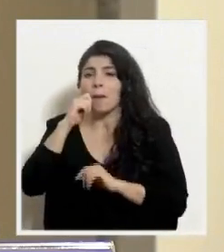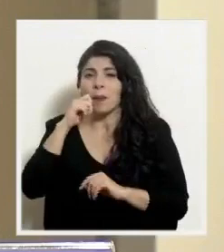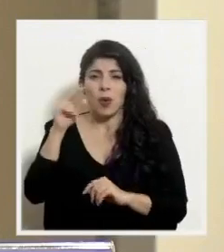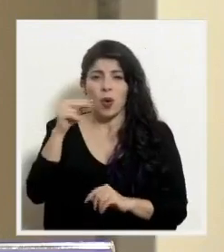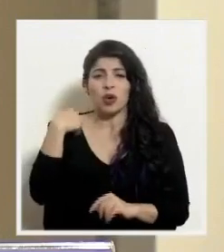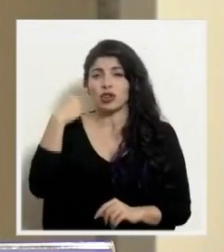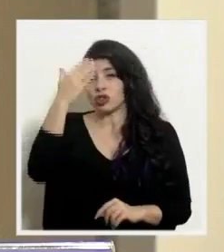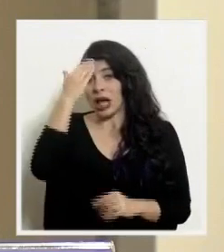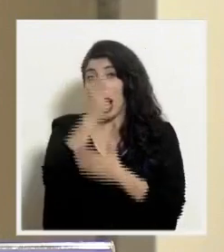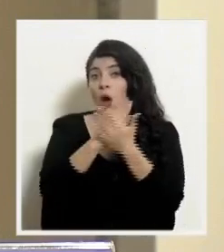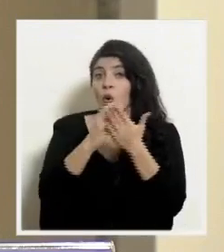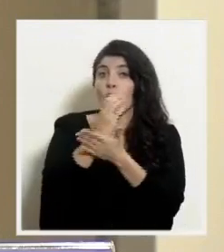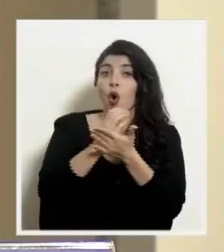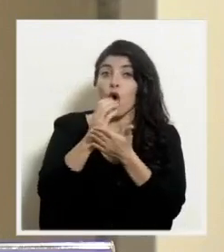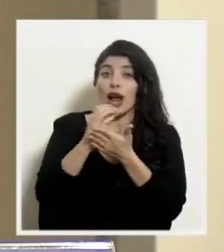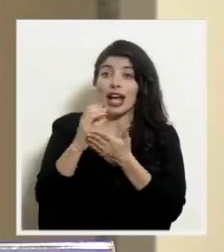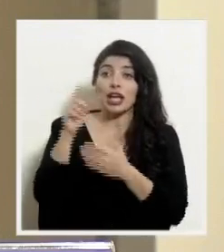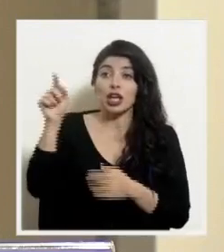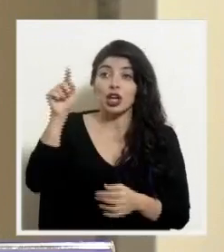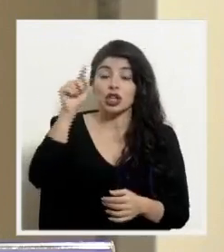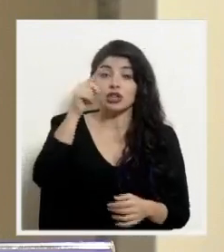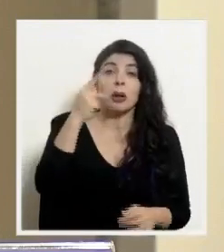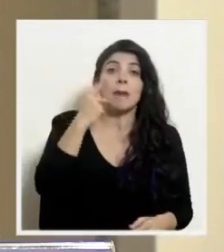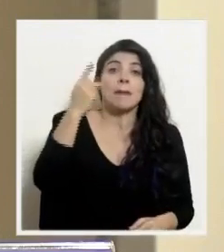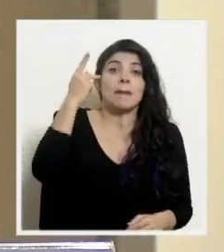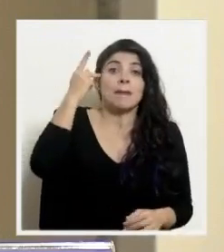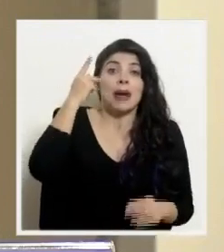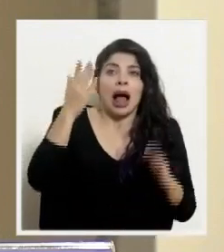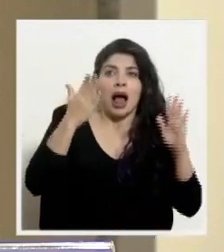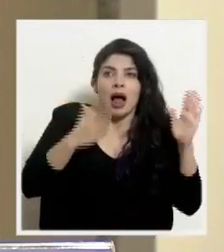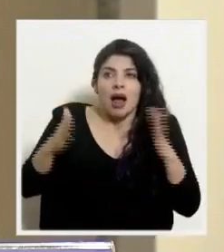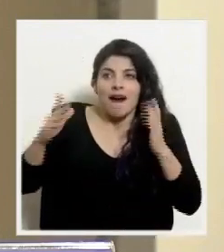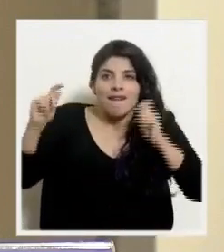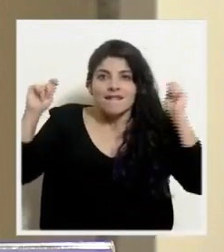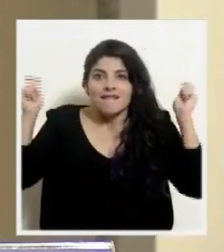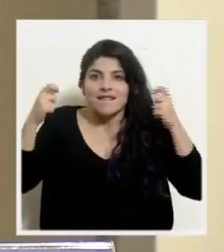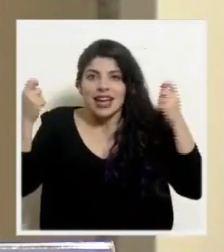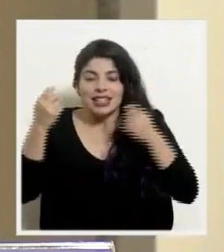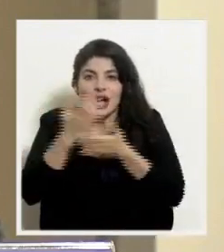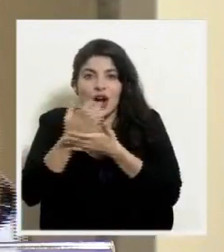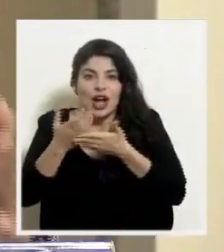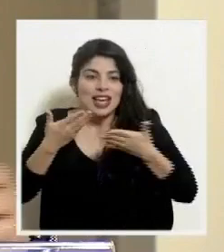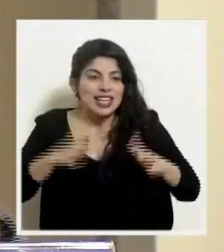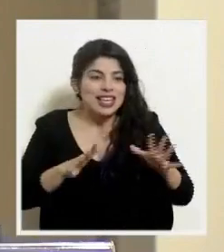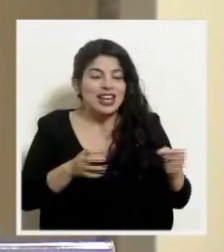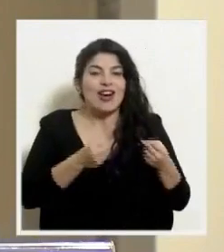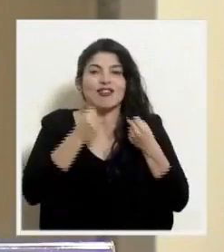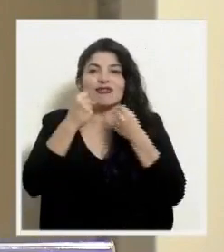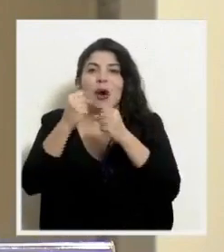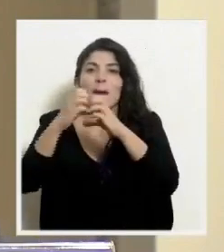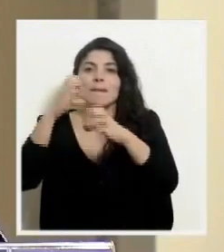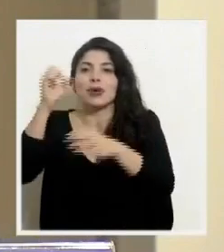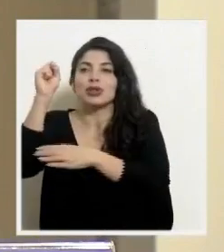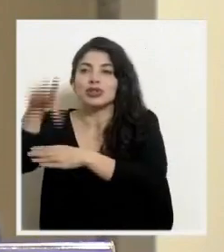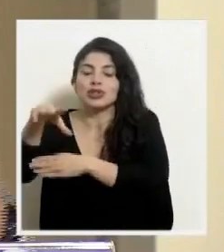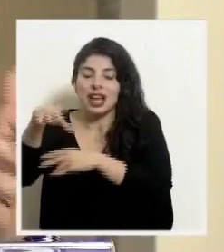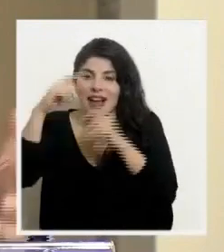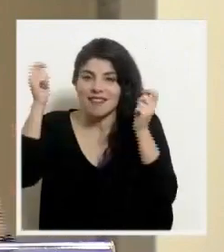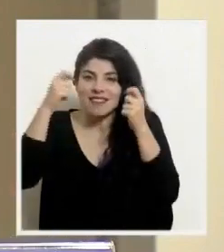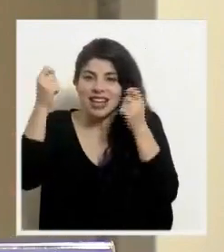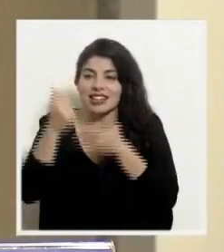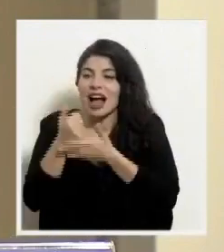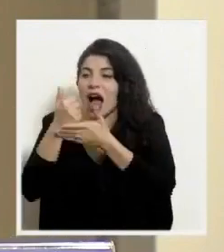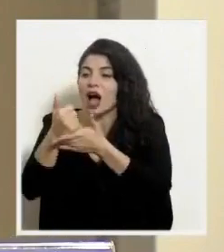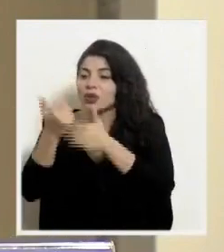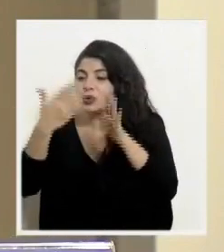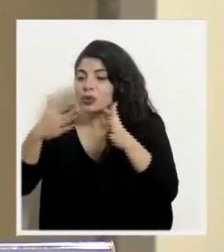sabemos que hay colegios donde los padres de familia se organizan y hacen fiestas y llevan a los hijos en buses a las fiestas y los ayudan